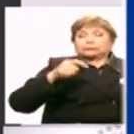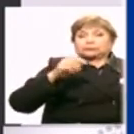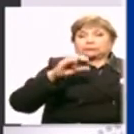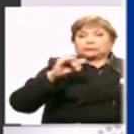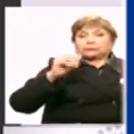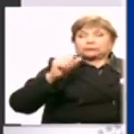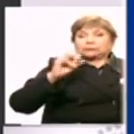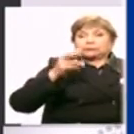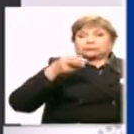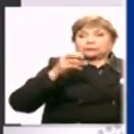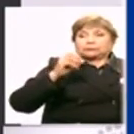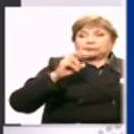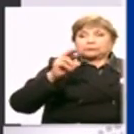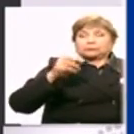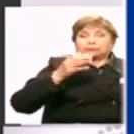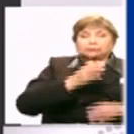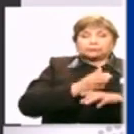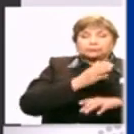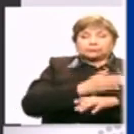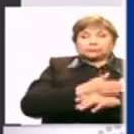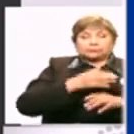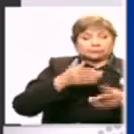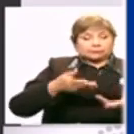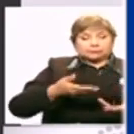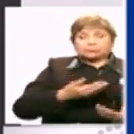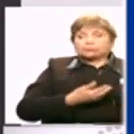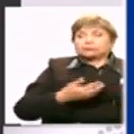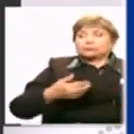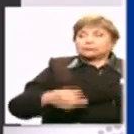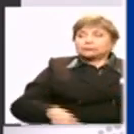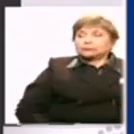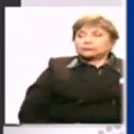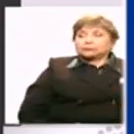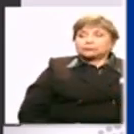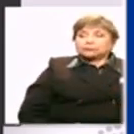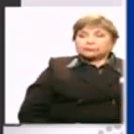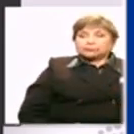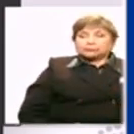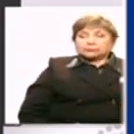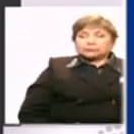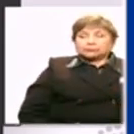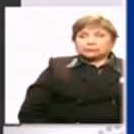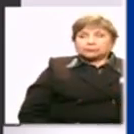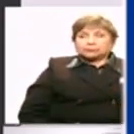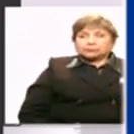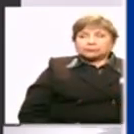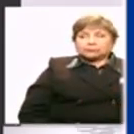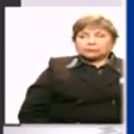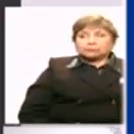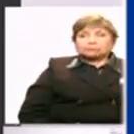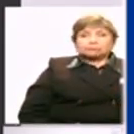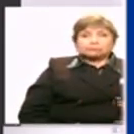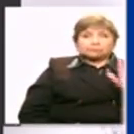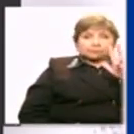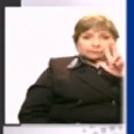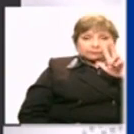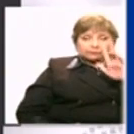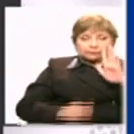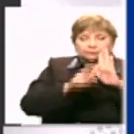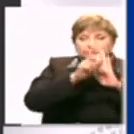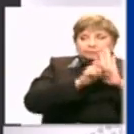claro, deba darse una asamblea constituyente, es algo que todos coincidimos, ¿no? Y hemos hablado también que el debate se va a insertar dentro del